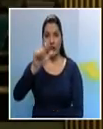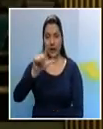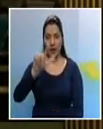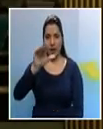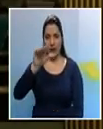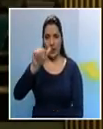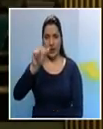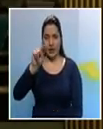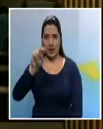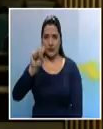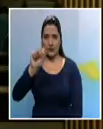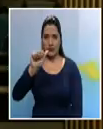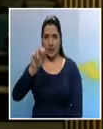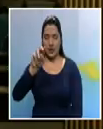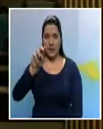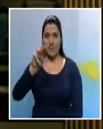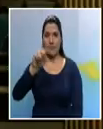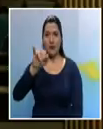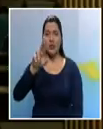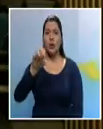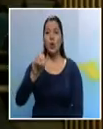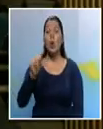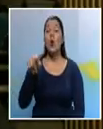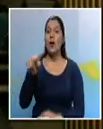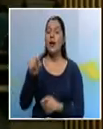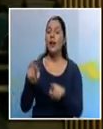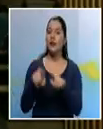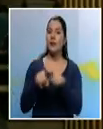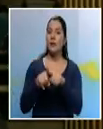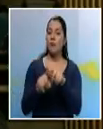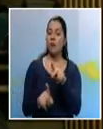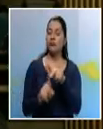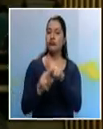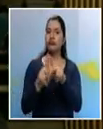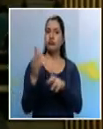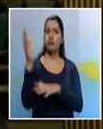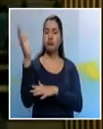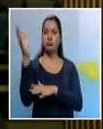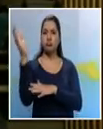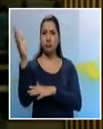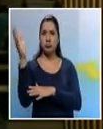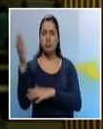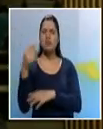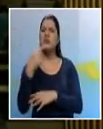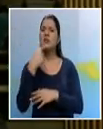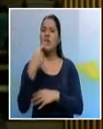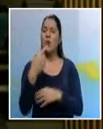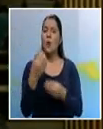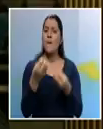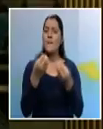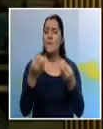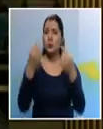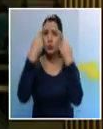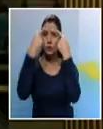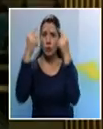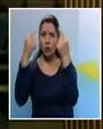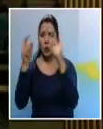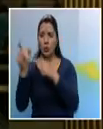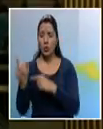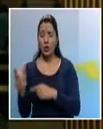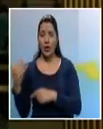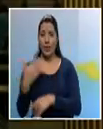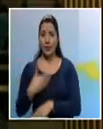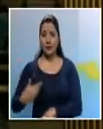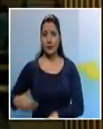de Alajuela, quien destacó también en ese amplio mensaje los muchos diversos atributos del expresidente